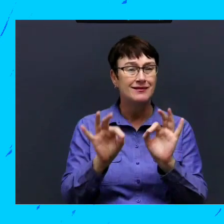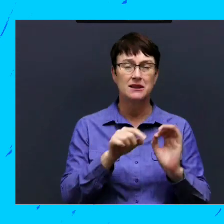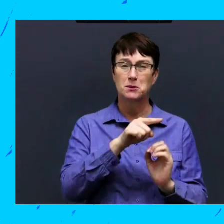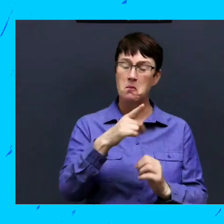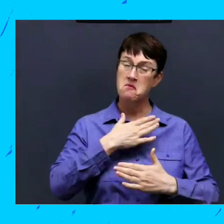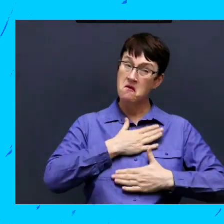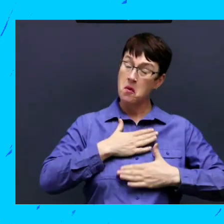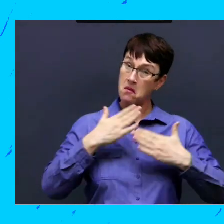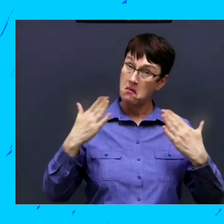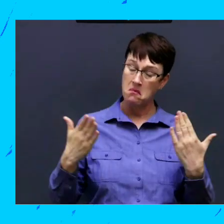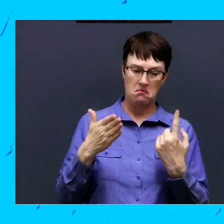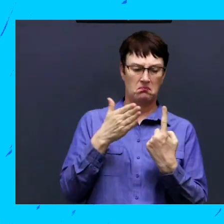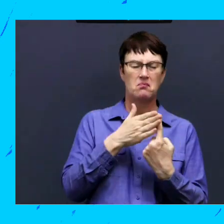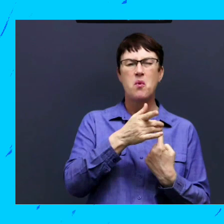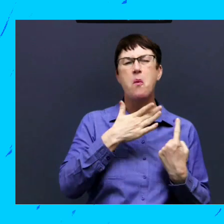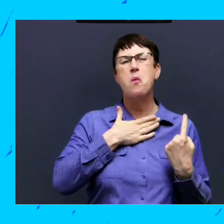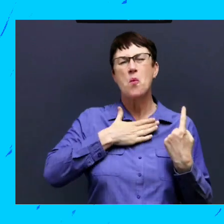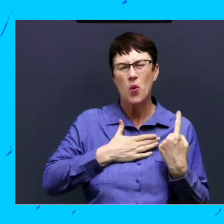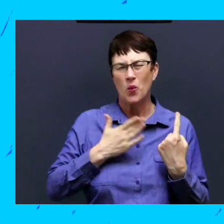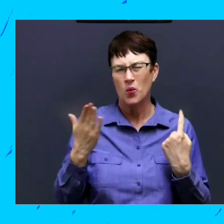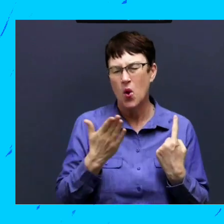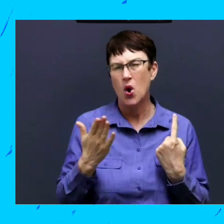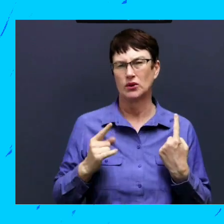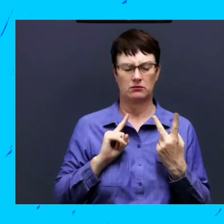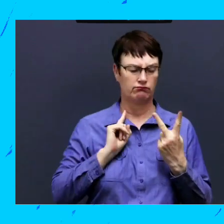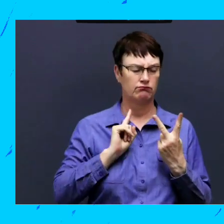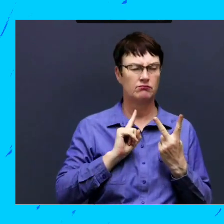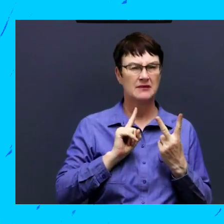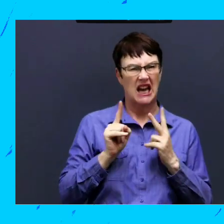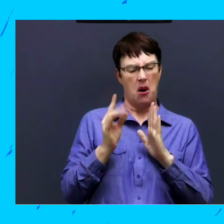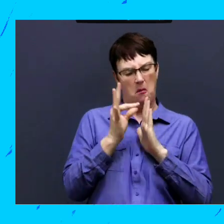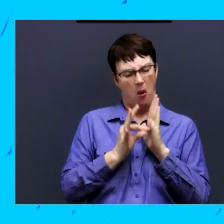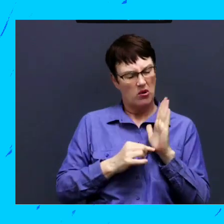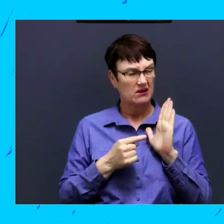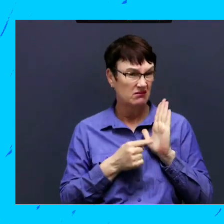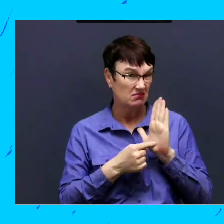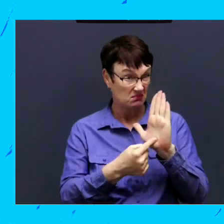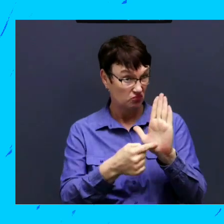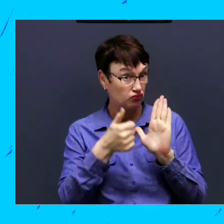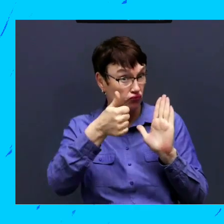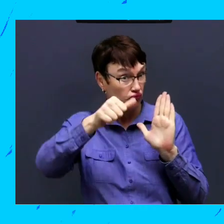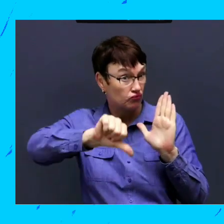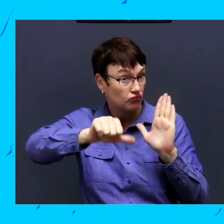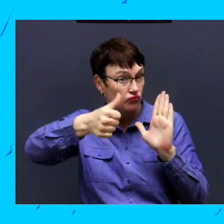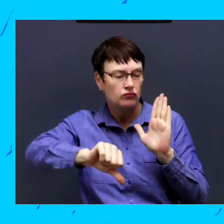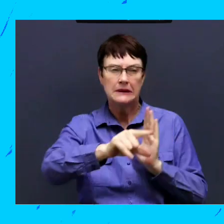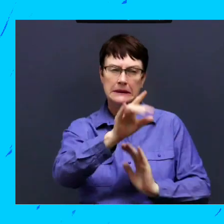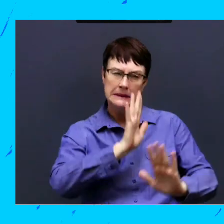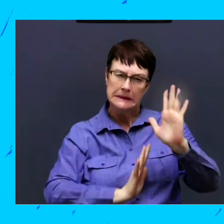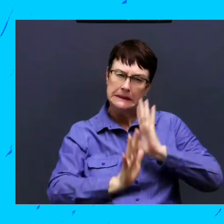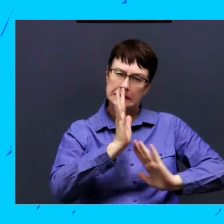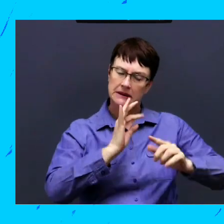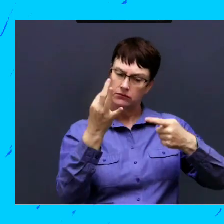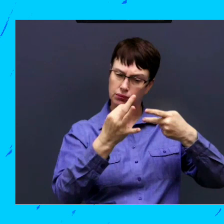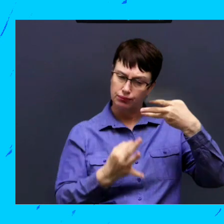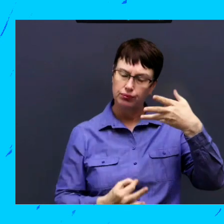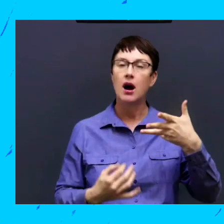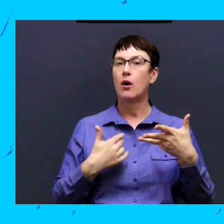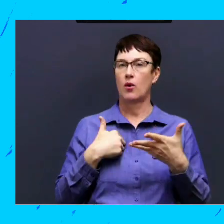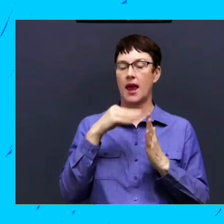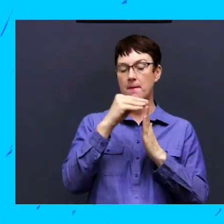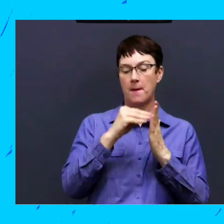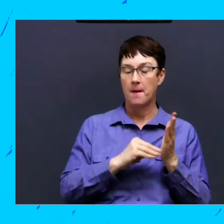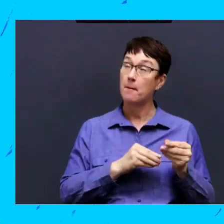nacionales de educación, preguntamos lo que querían cambiar en esa política, en esas directrices, y nosotros